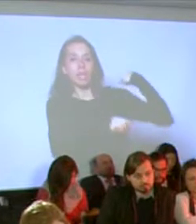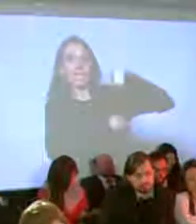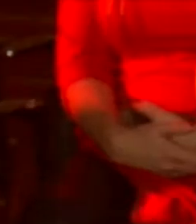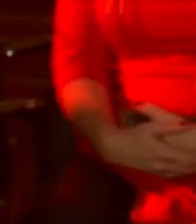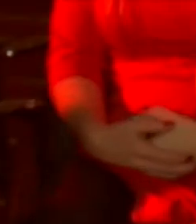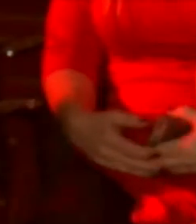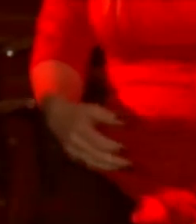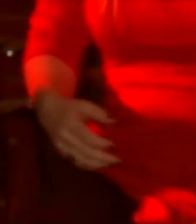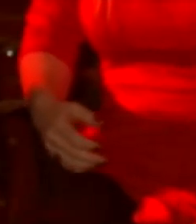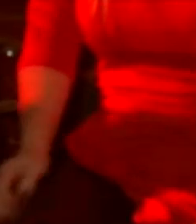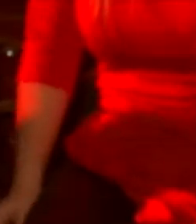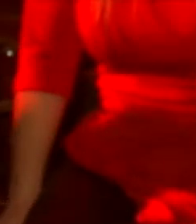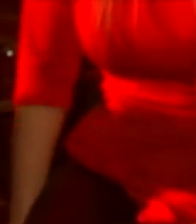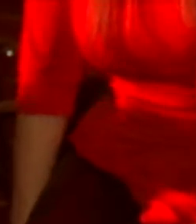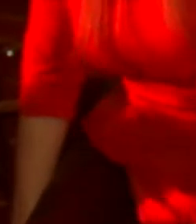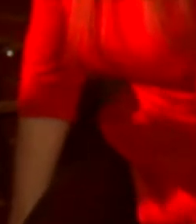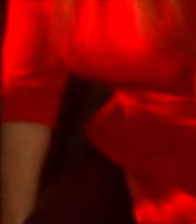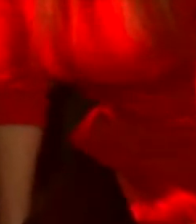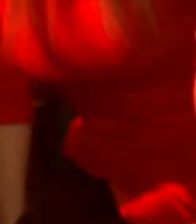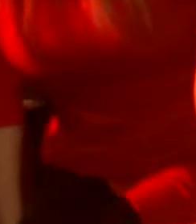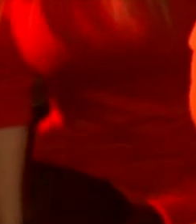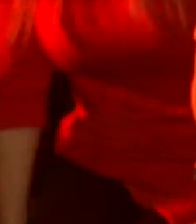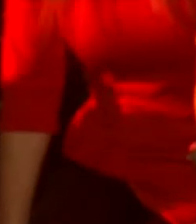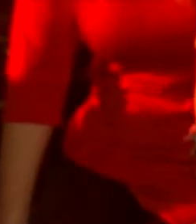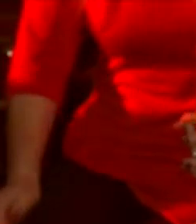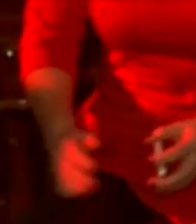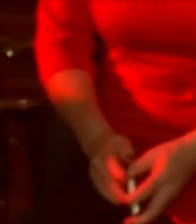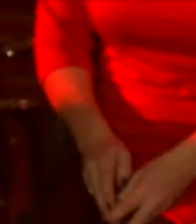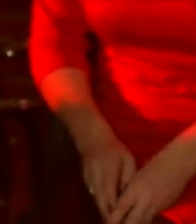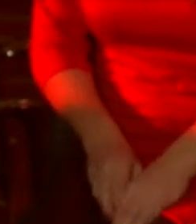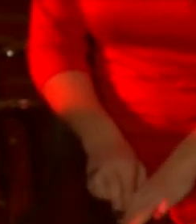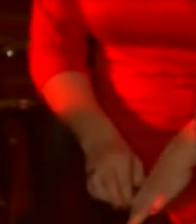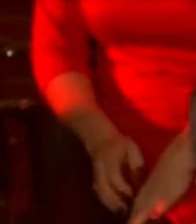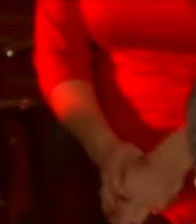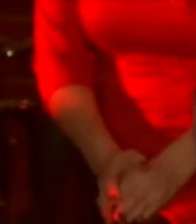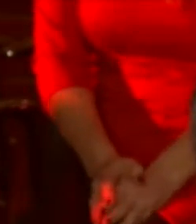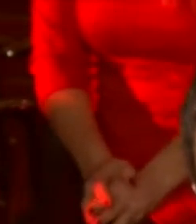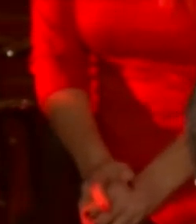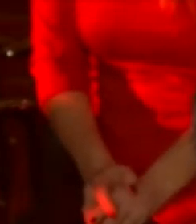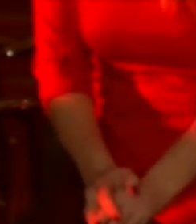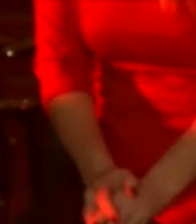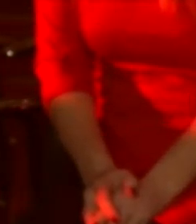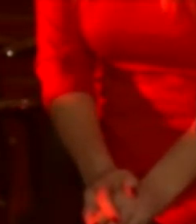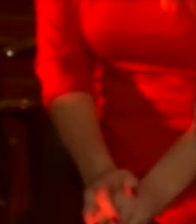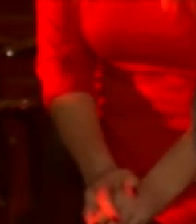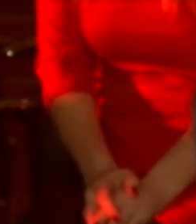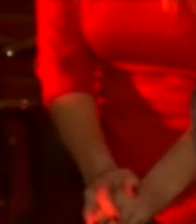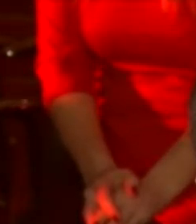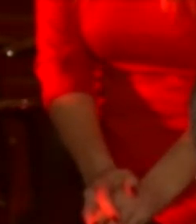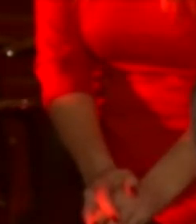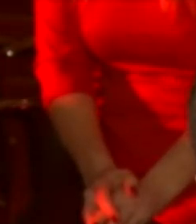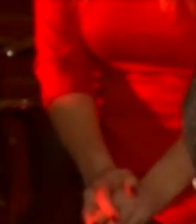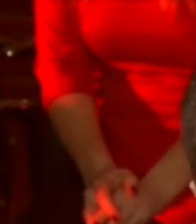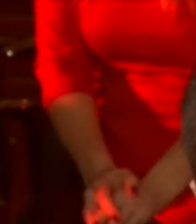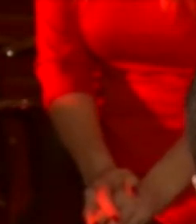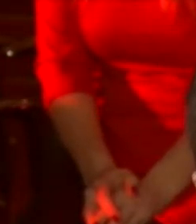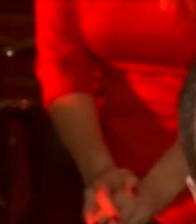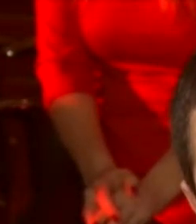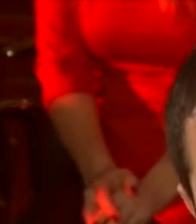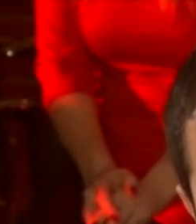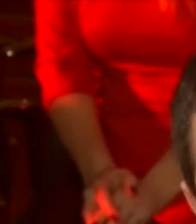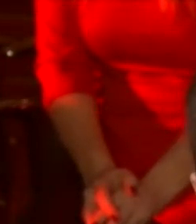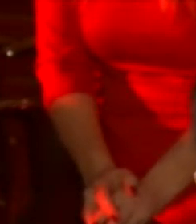Y las diferencias generacionales nos indican siempre que los jóvenes y los niños saben mucho más que los adultos respecto a estos temas